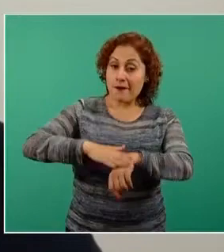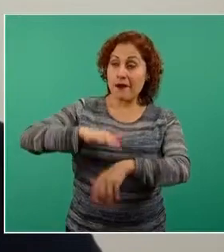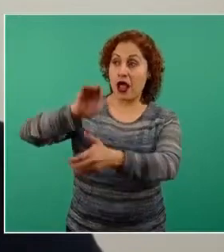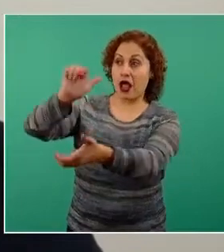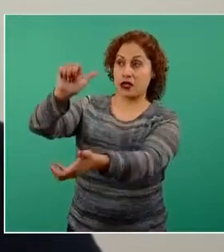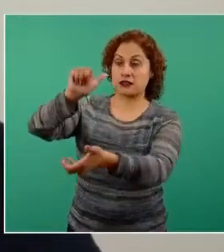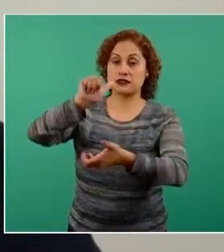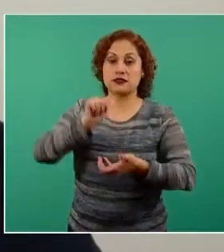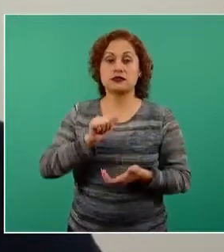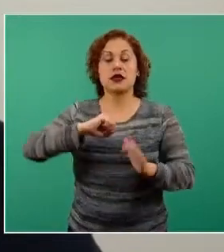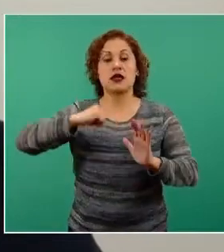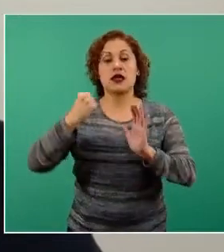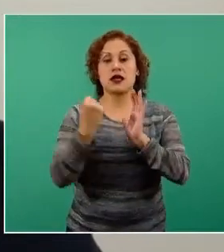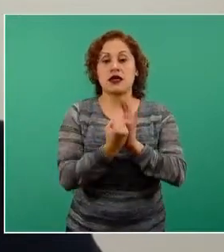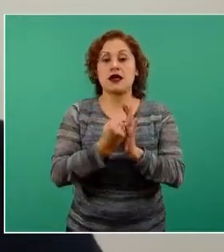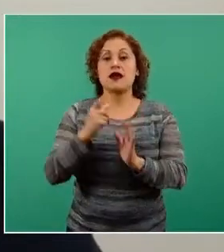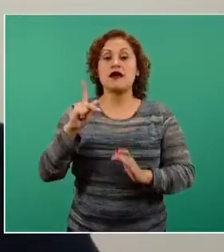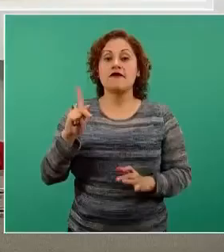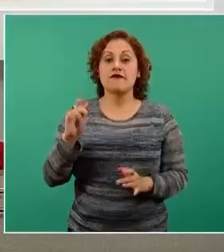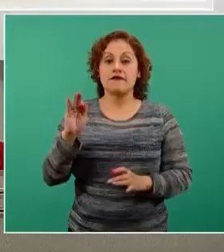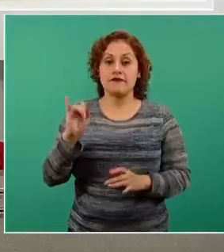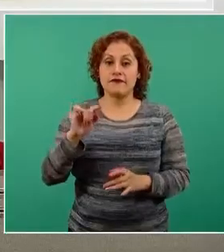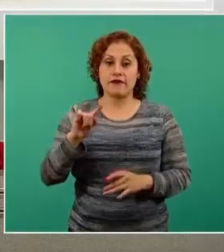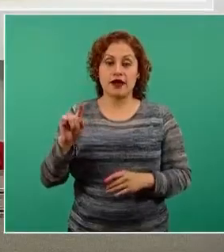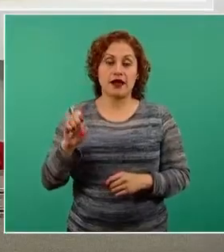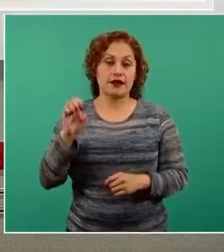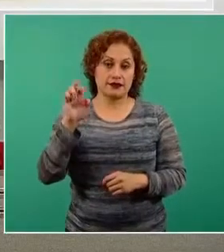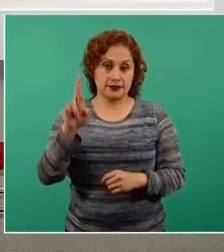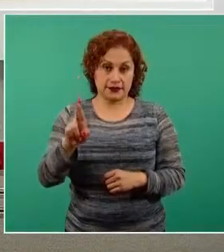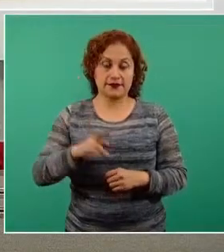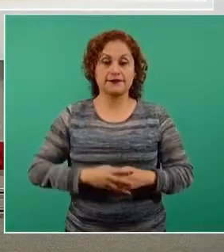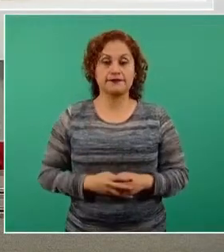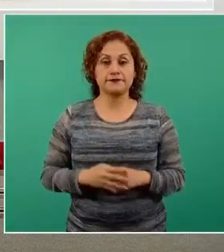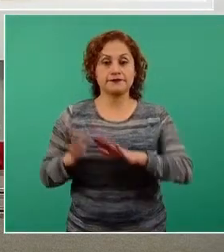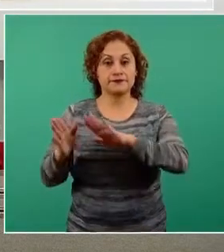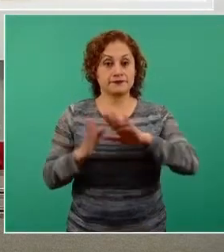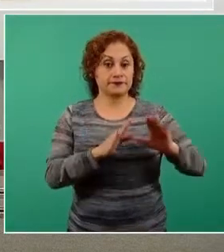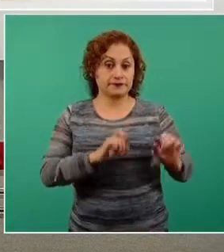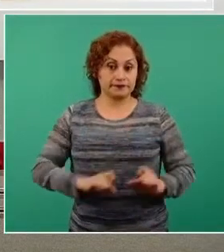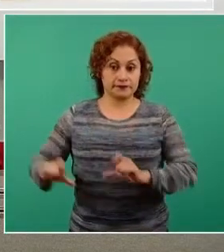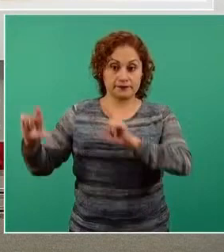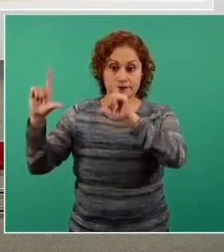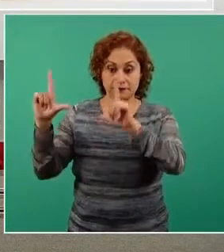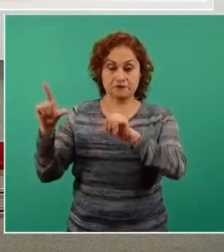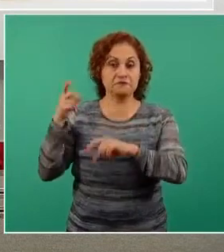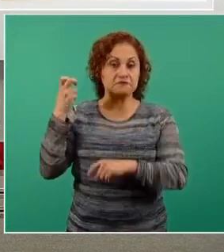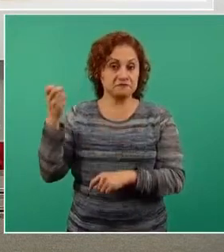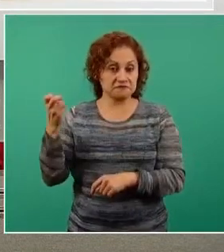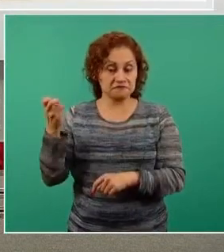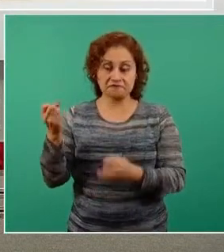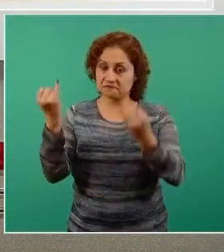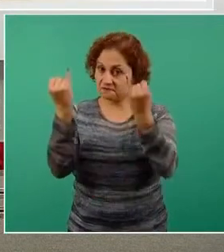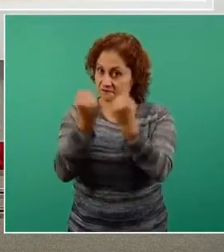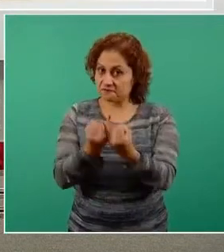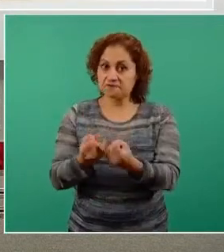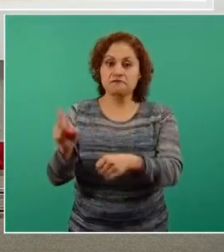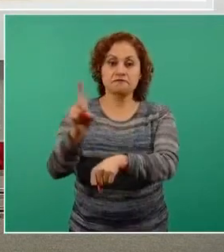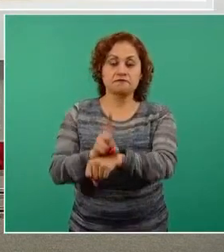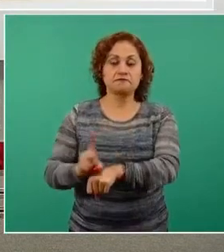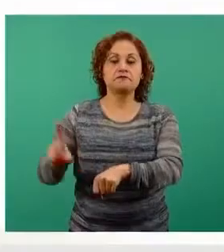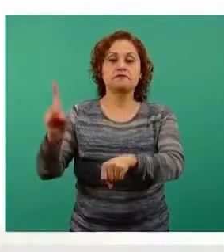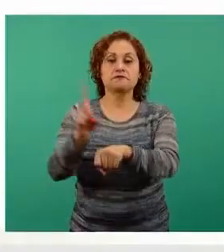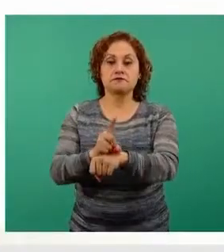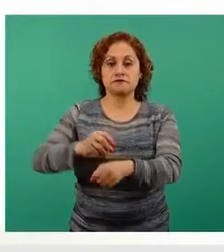de Pfizer-BioNTech. Si pasamos a la siguiente diapositiva, aquí siempre estamos actualizando los números de dosis aplicadas,